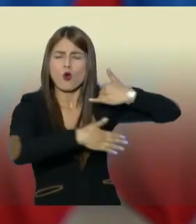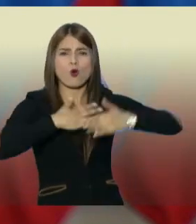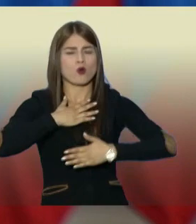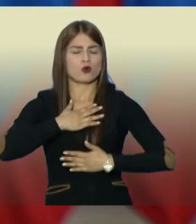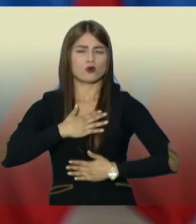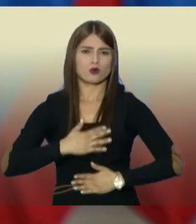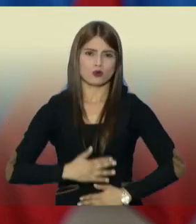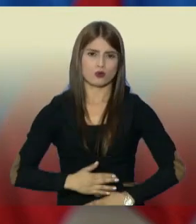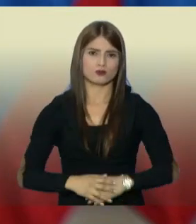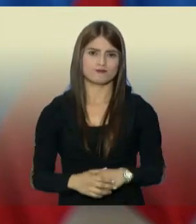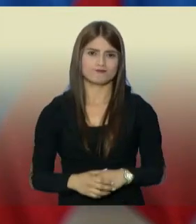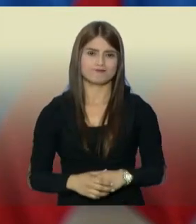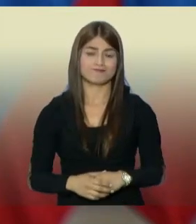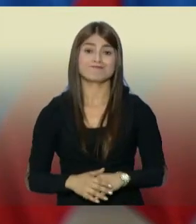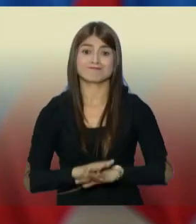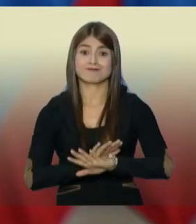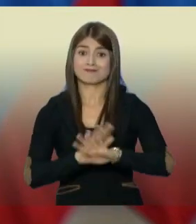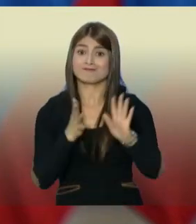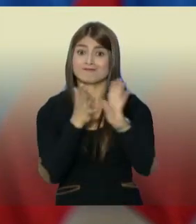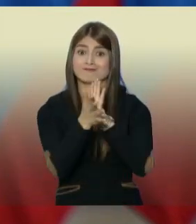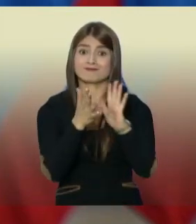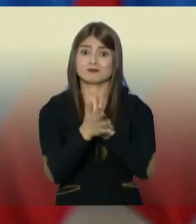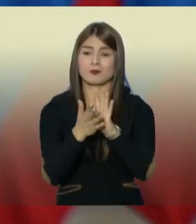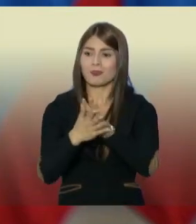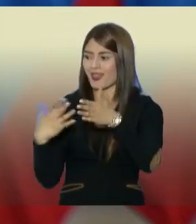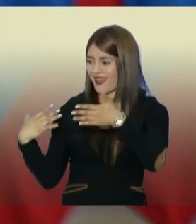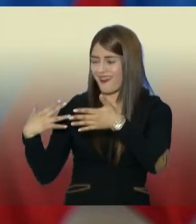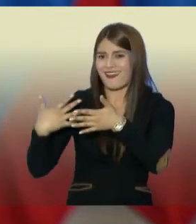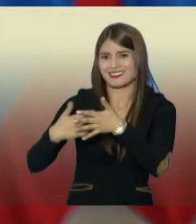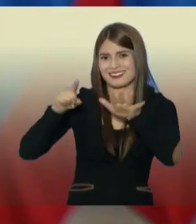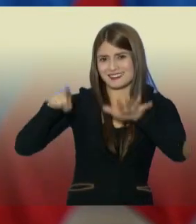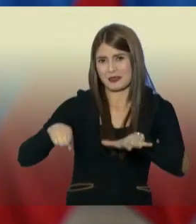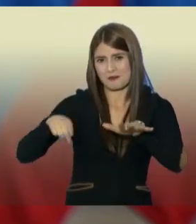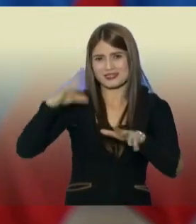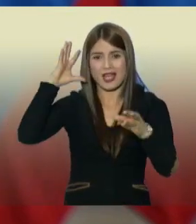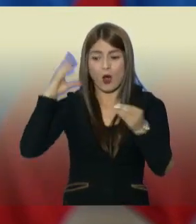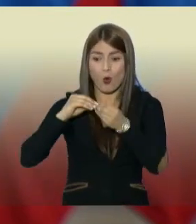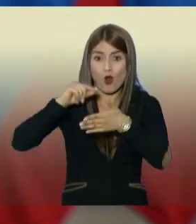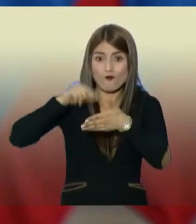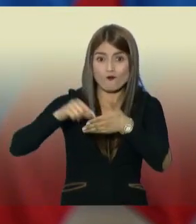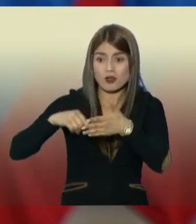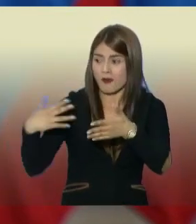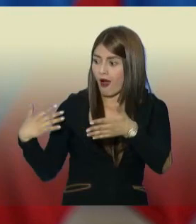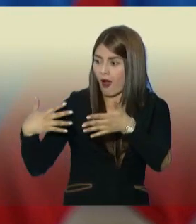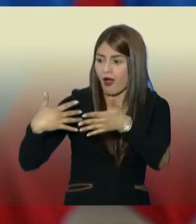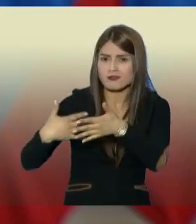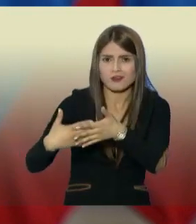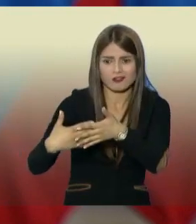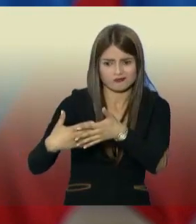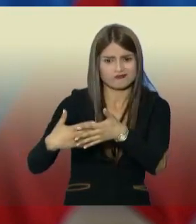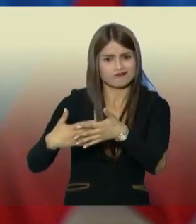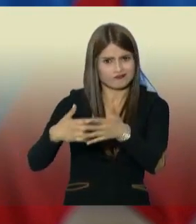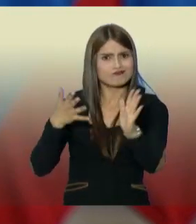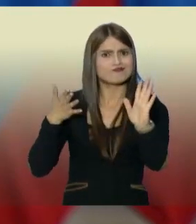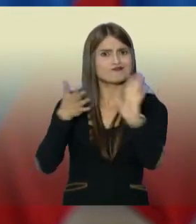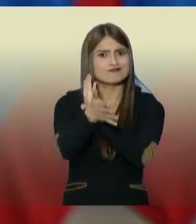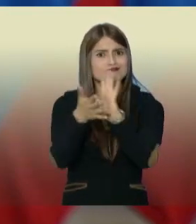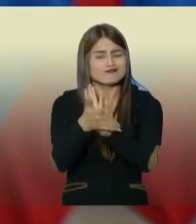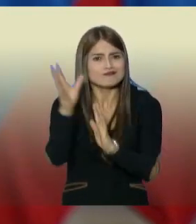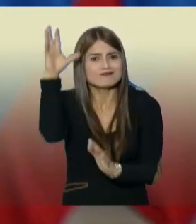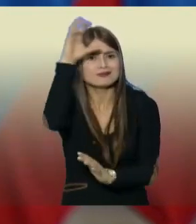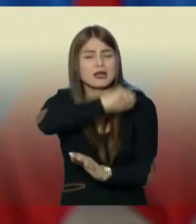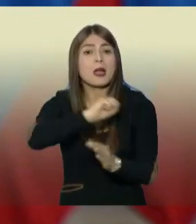país cumplidos estos primeros se meses de la firma del acuerdo podemos decir sin lugar a dudas que la paz